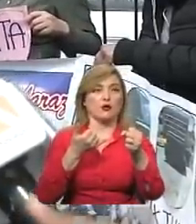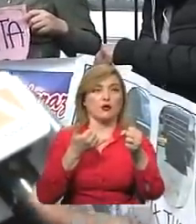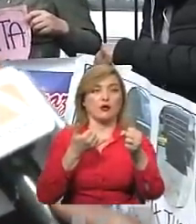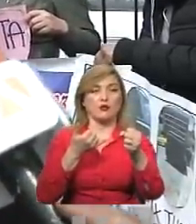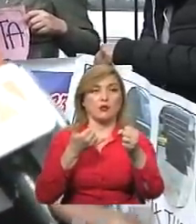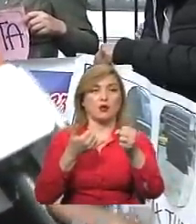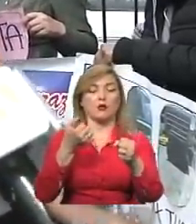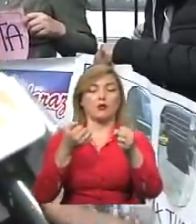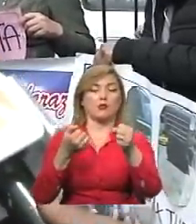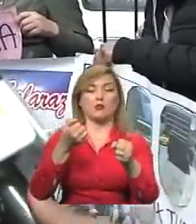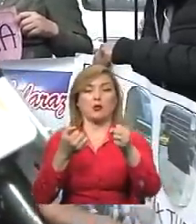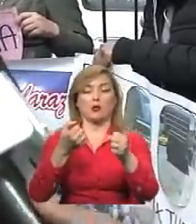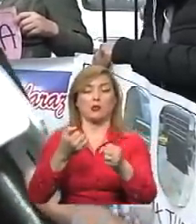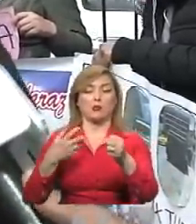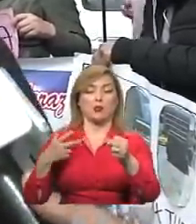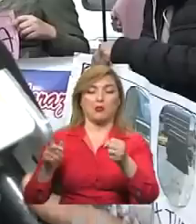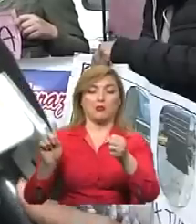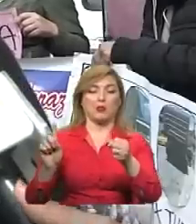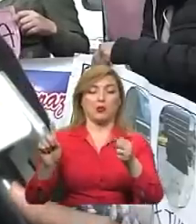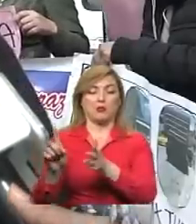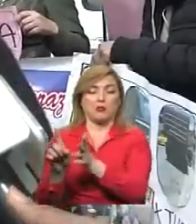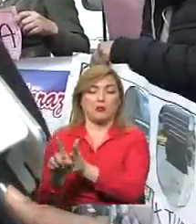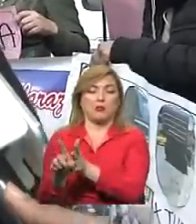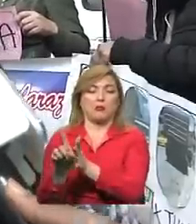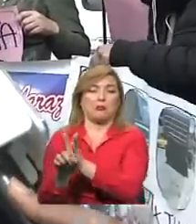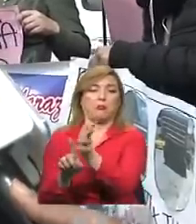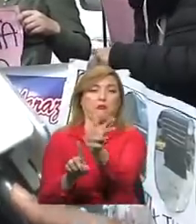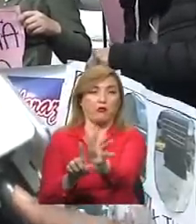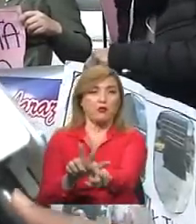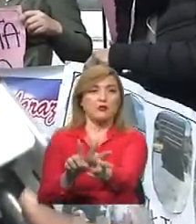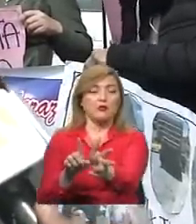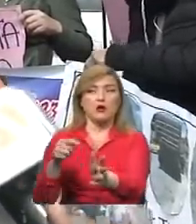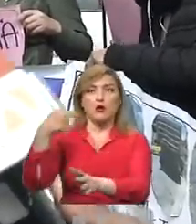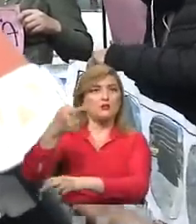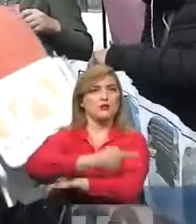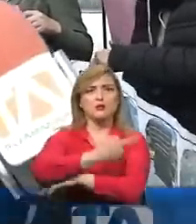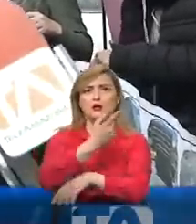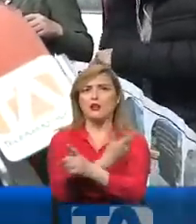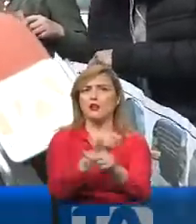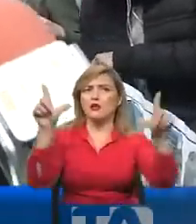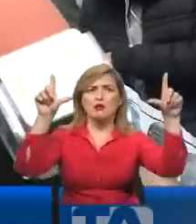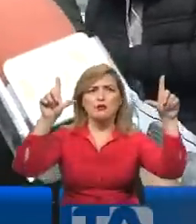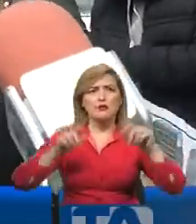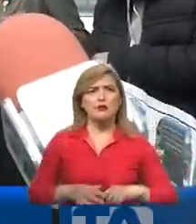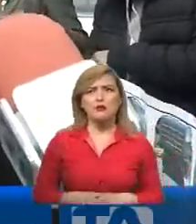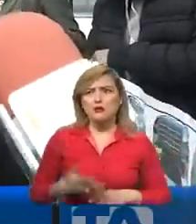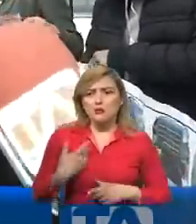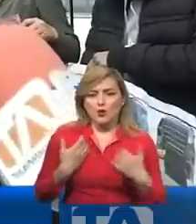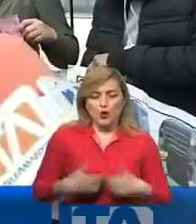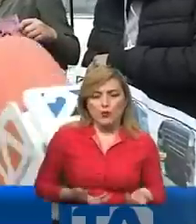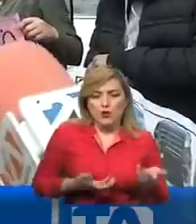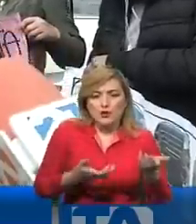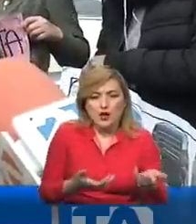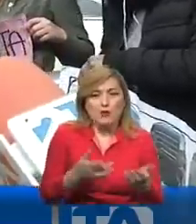la vereda arrollándola a mi abuelita. Él al siguiente día salió libre. A nosotros no siquiera nos entregaron el cuerpo